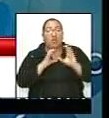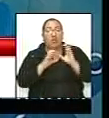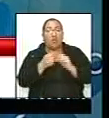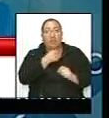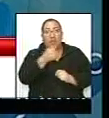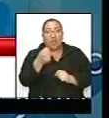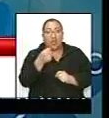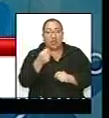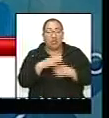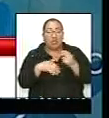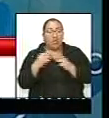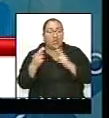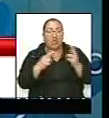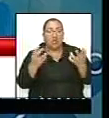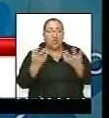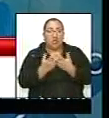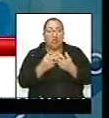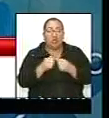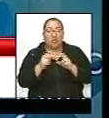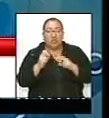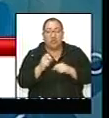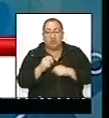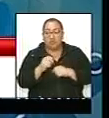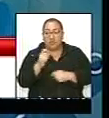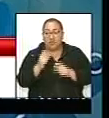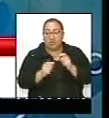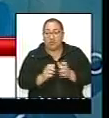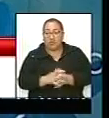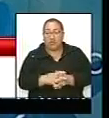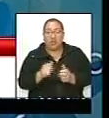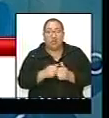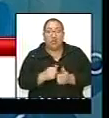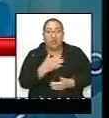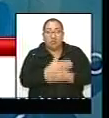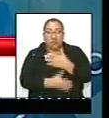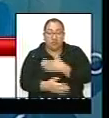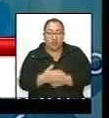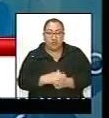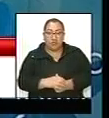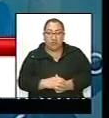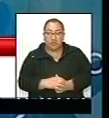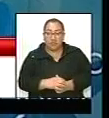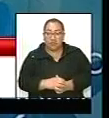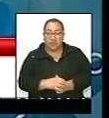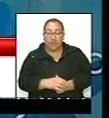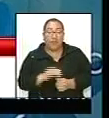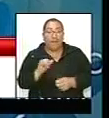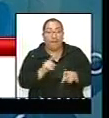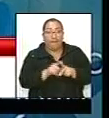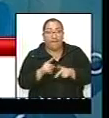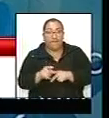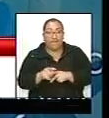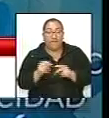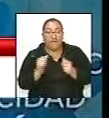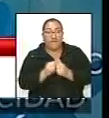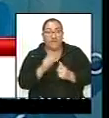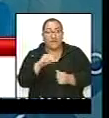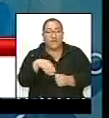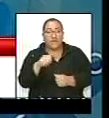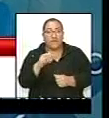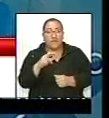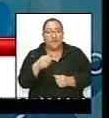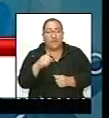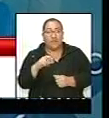y la relación con este tema de las personas con discapacidad. Y también con Margarita